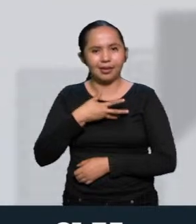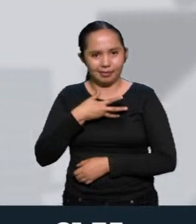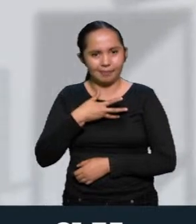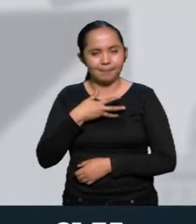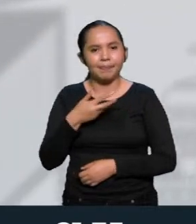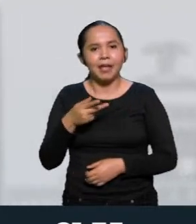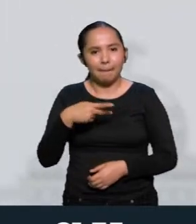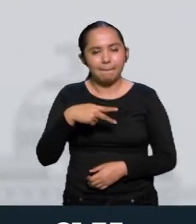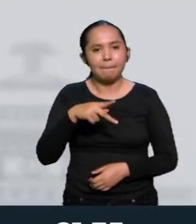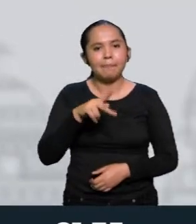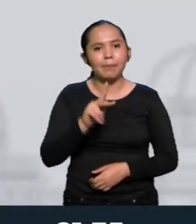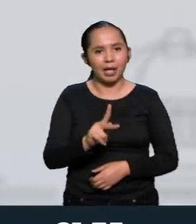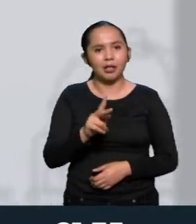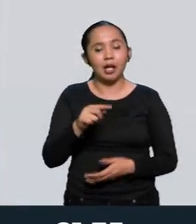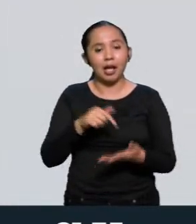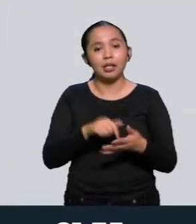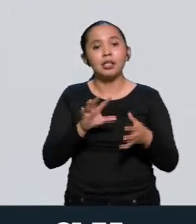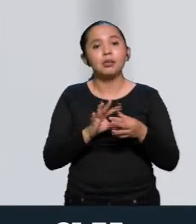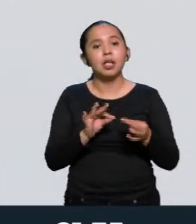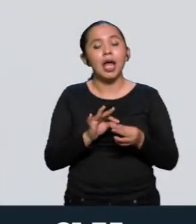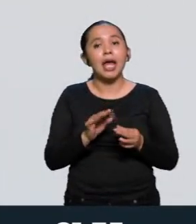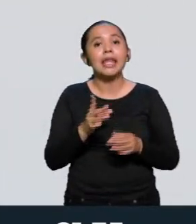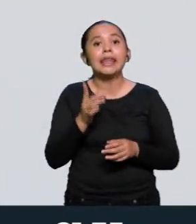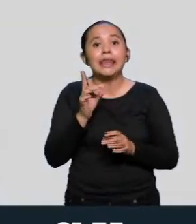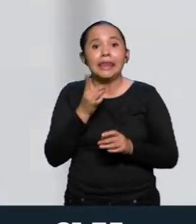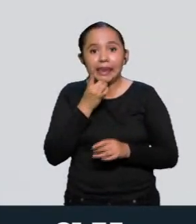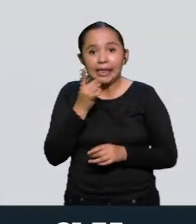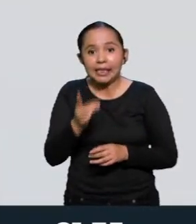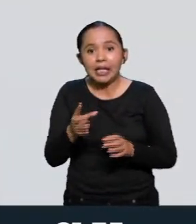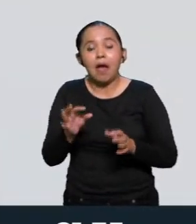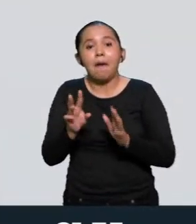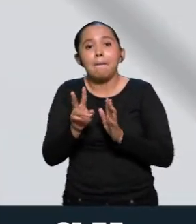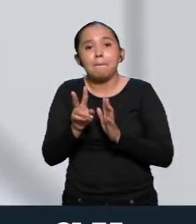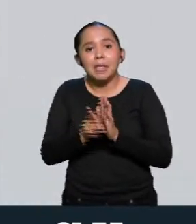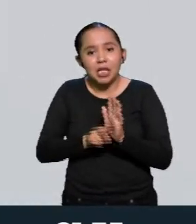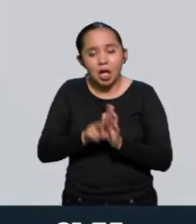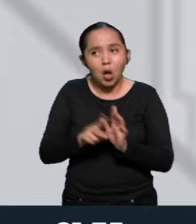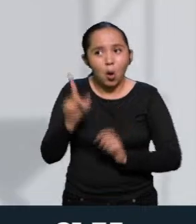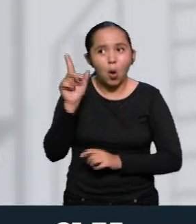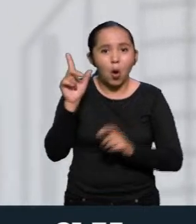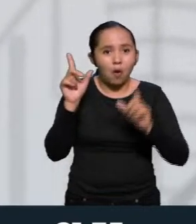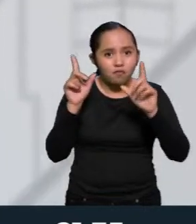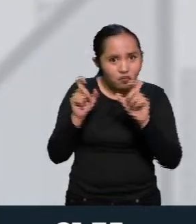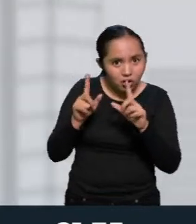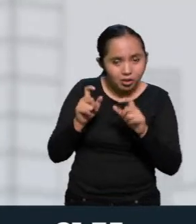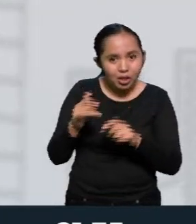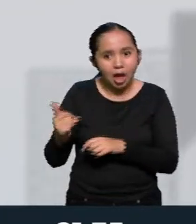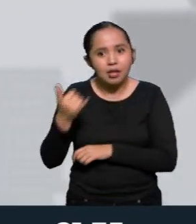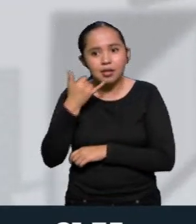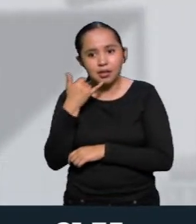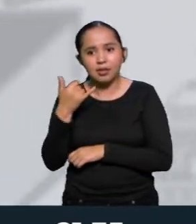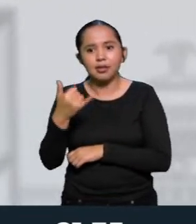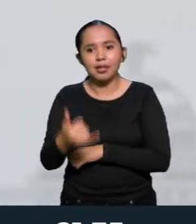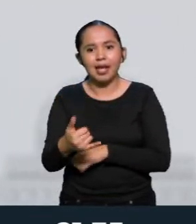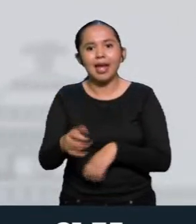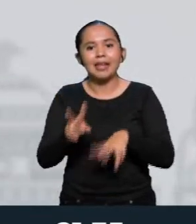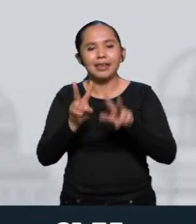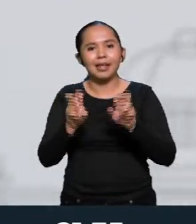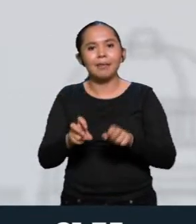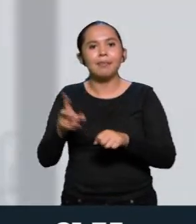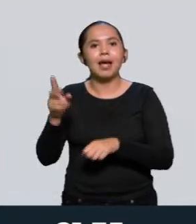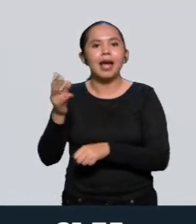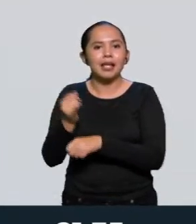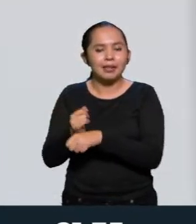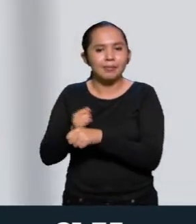de que supuestamente existen video, fotos y llamadas telefónicas. Y eso lo hace en referencia a las